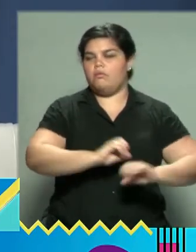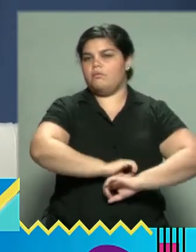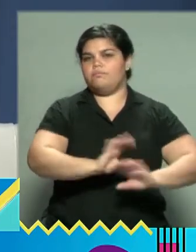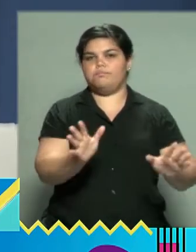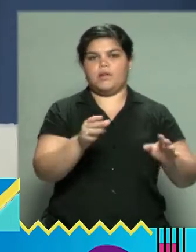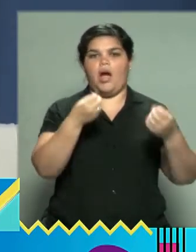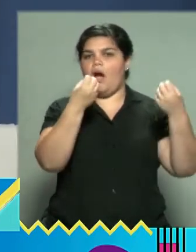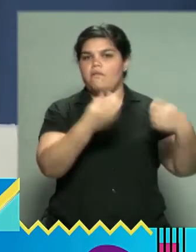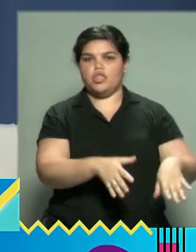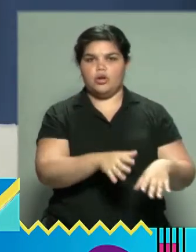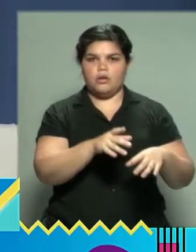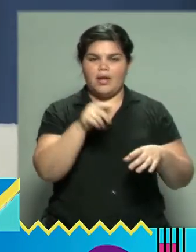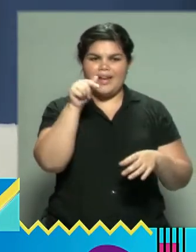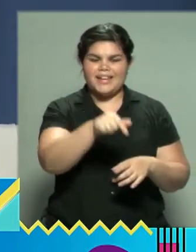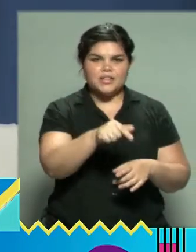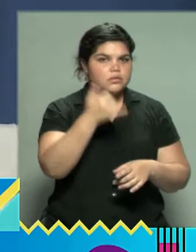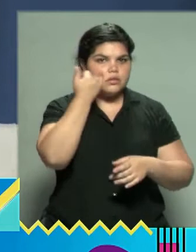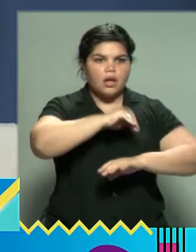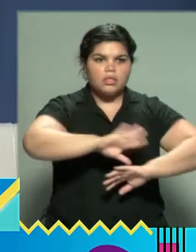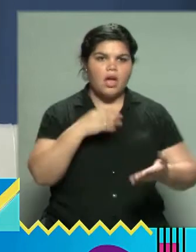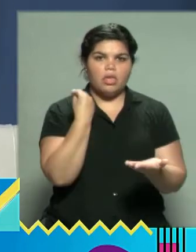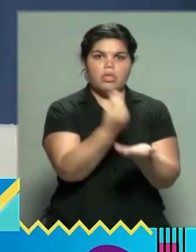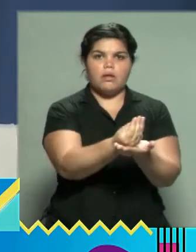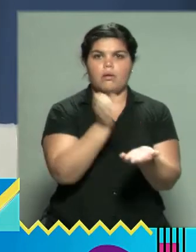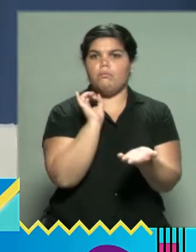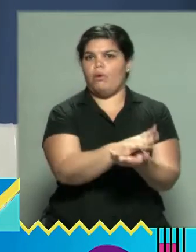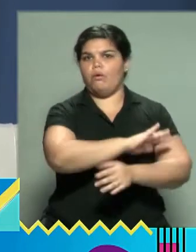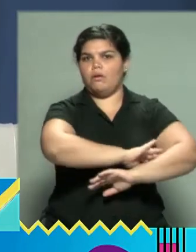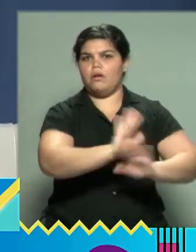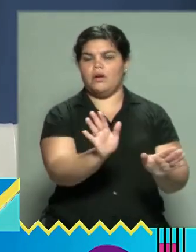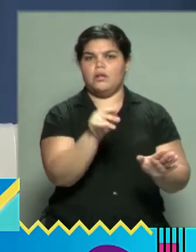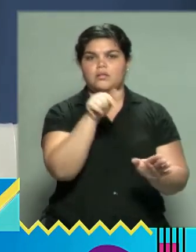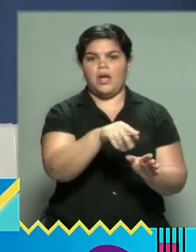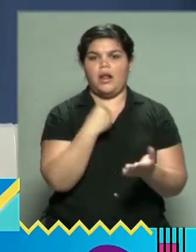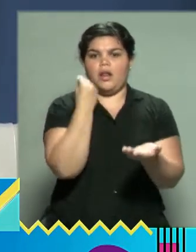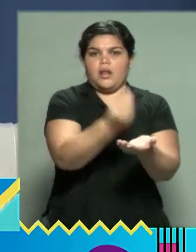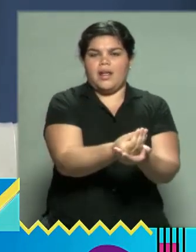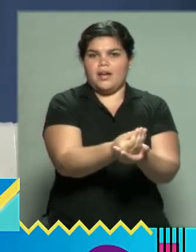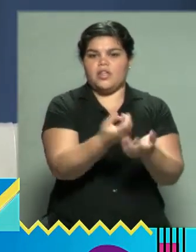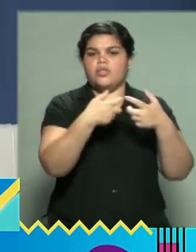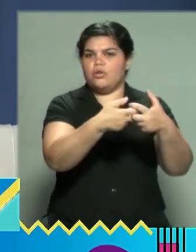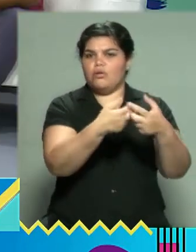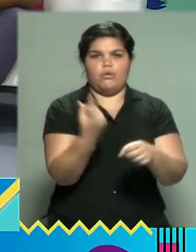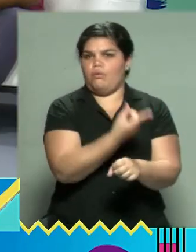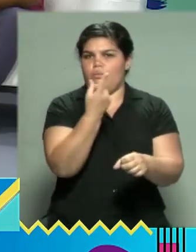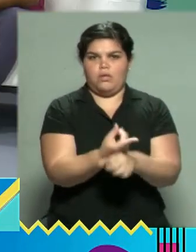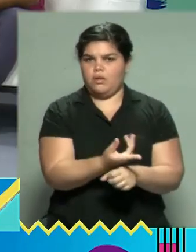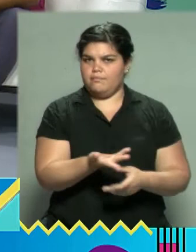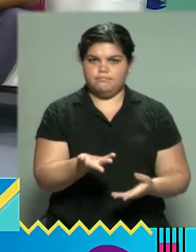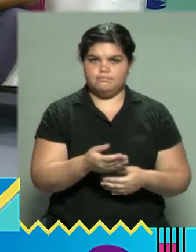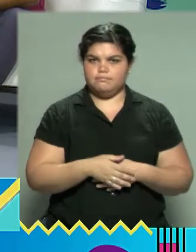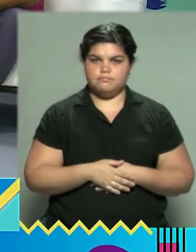que se tiene que rajar, digamos, de la cabeza del sindicato. Sí,